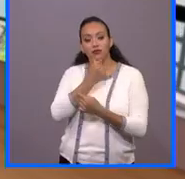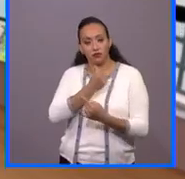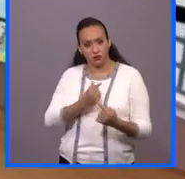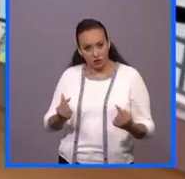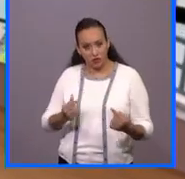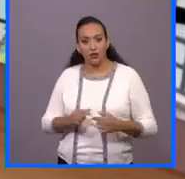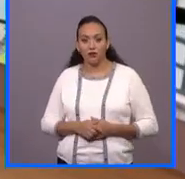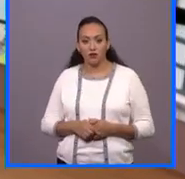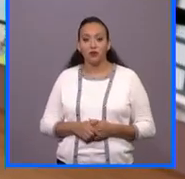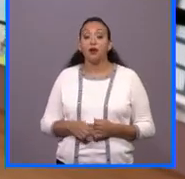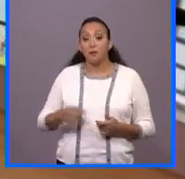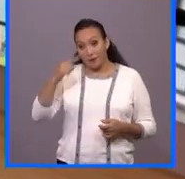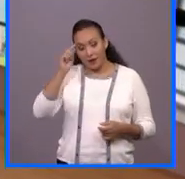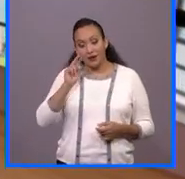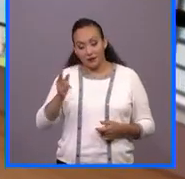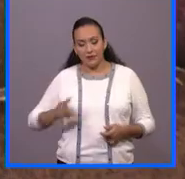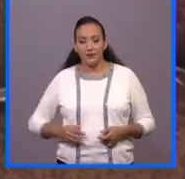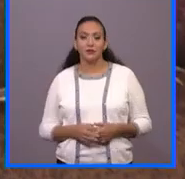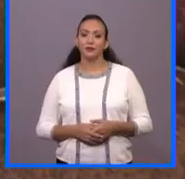infantes a ser inmunizados.